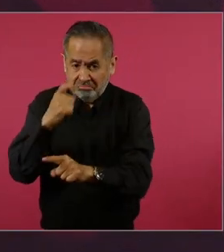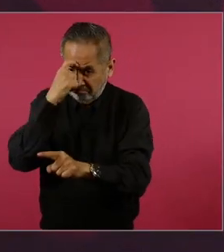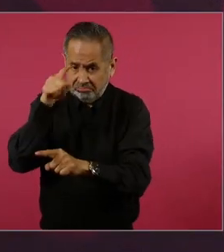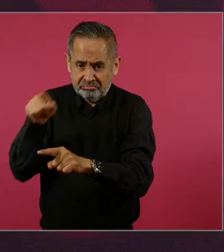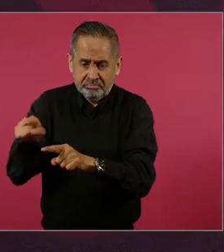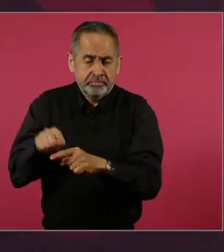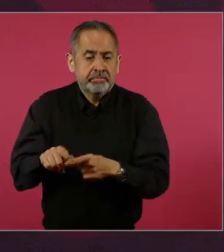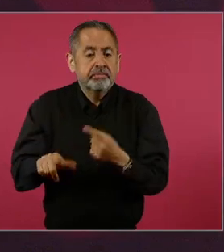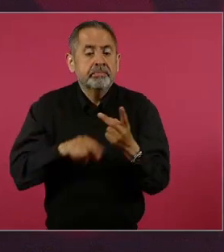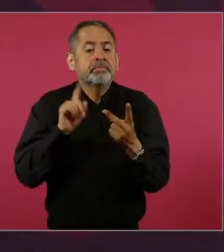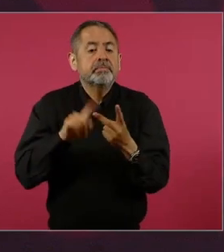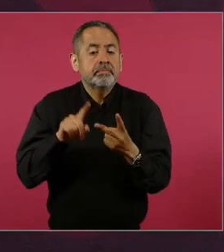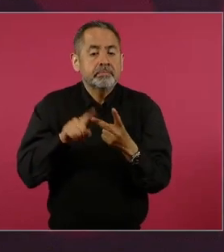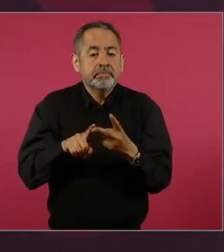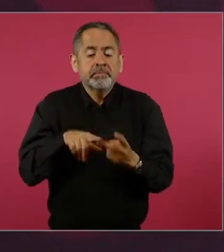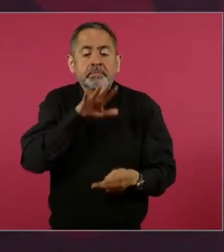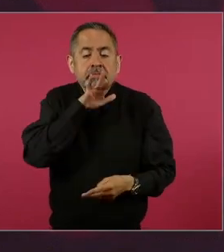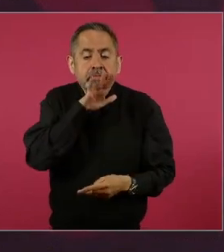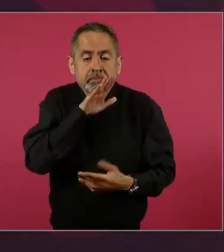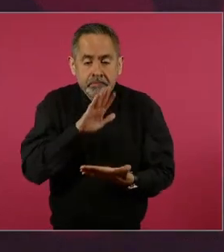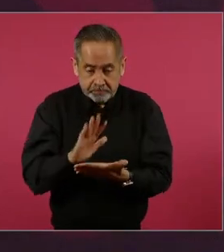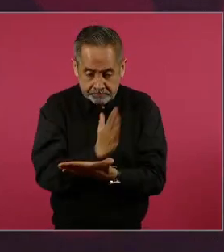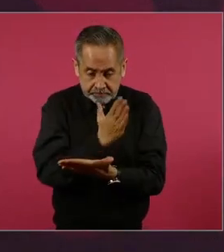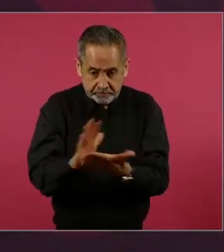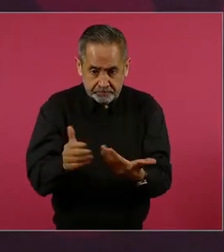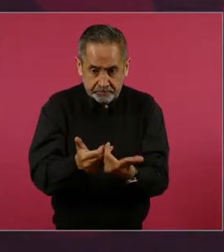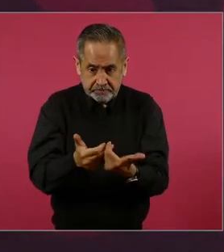la separación de la basura